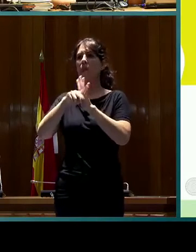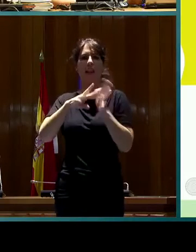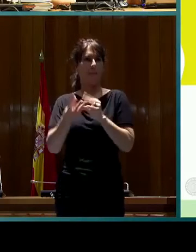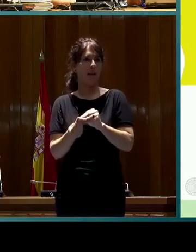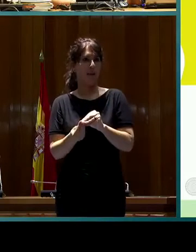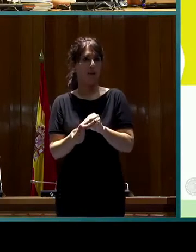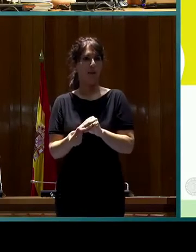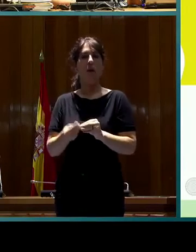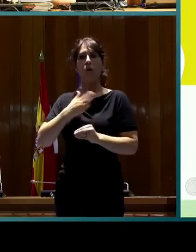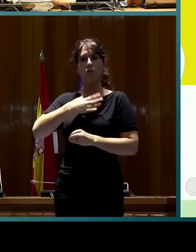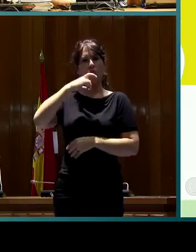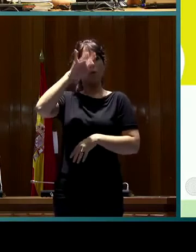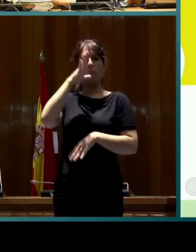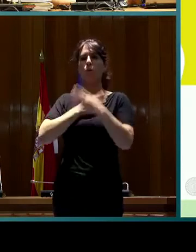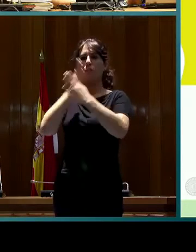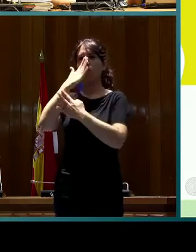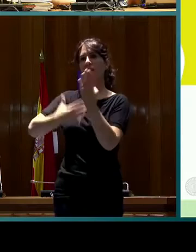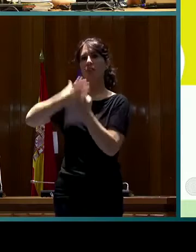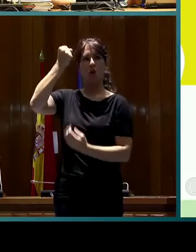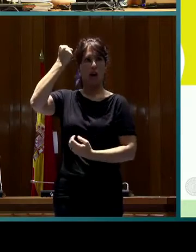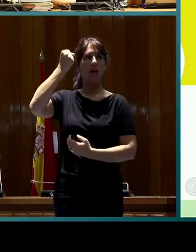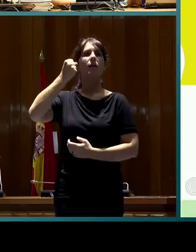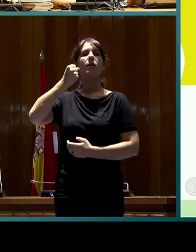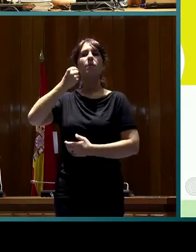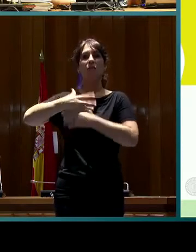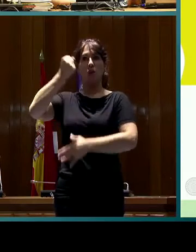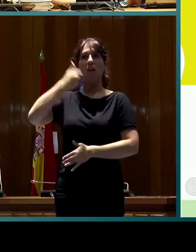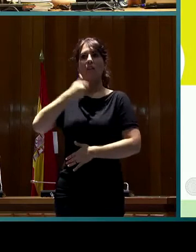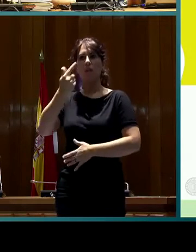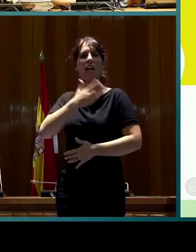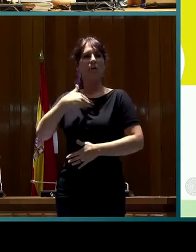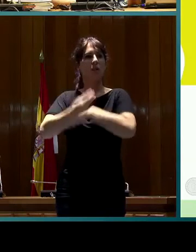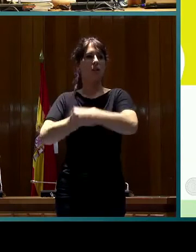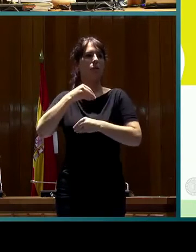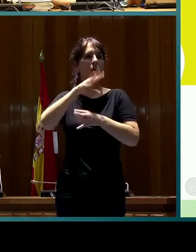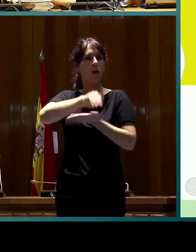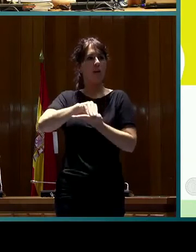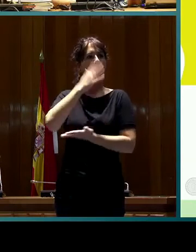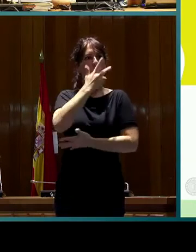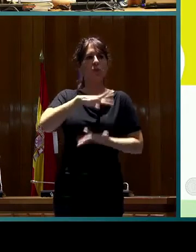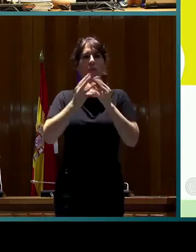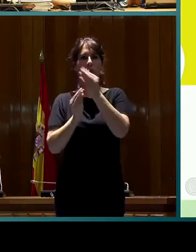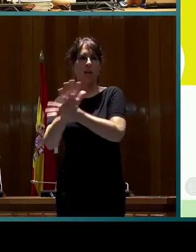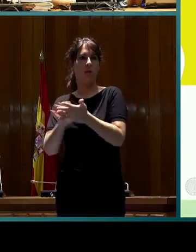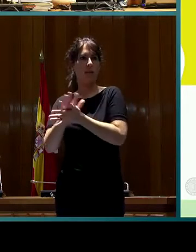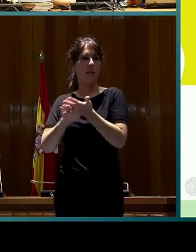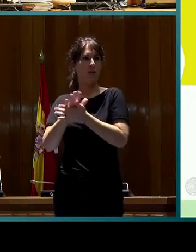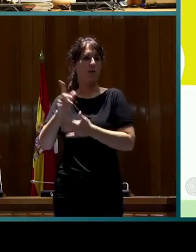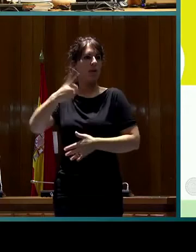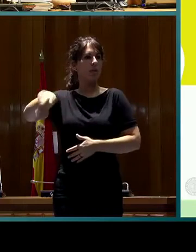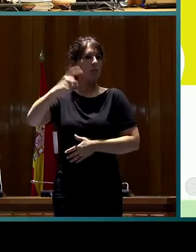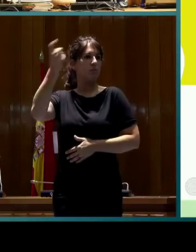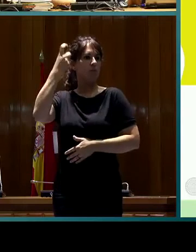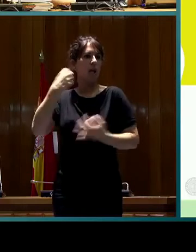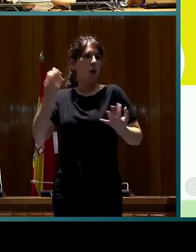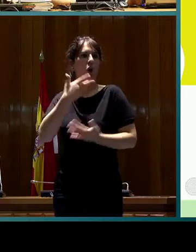sorprendió cuando fuimos a FESOCA a decirles que queríamos hacer una colección de cuentos adaptada a la lengua de signos. Y se sorprendieron como diciendo, ¿y qué hacen unas personas